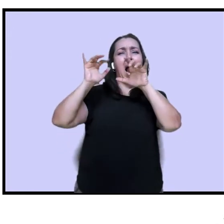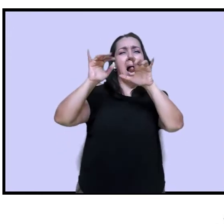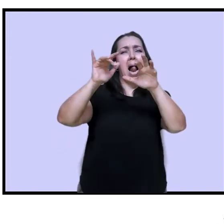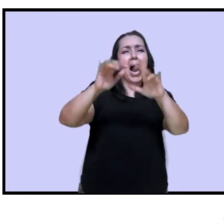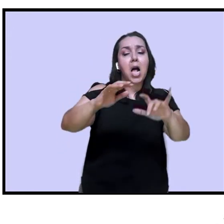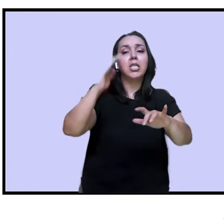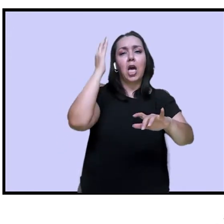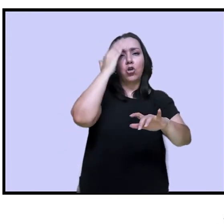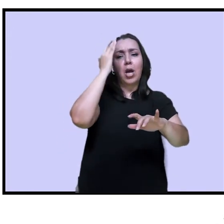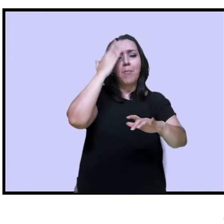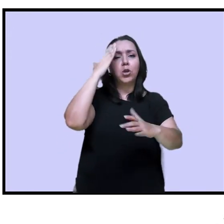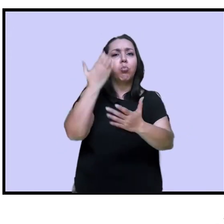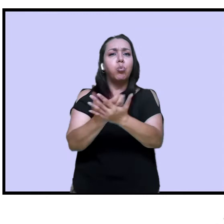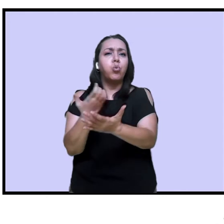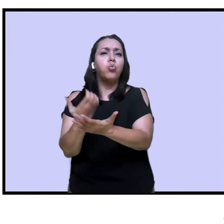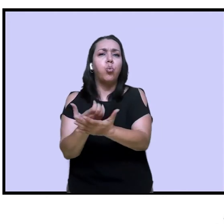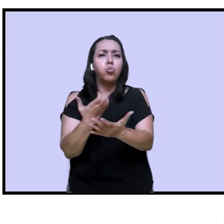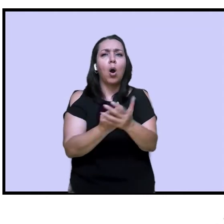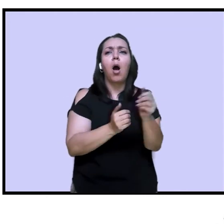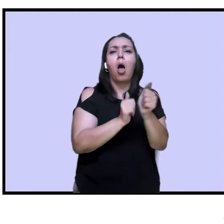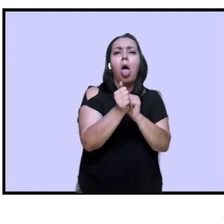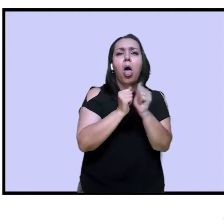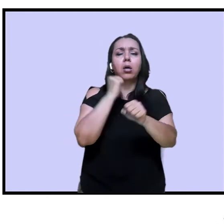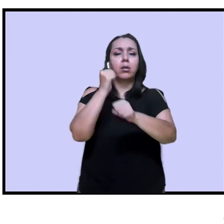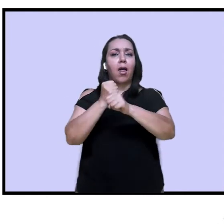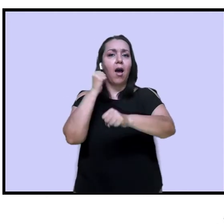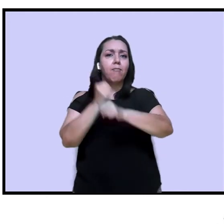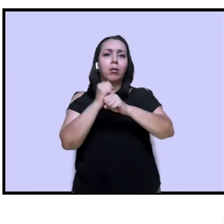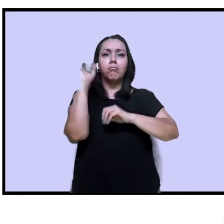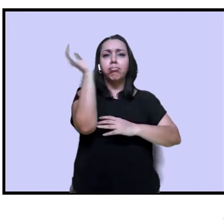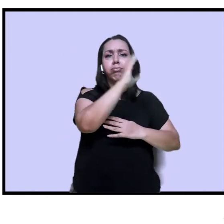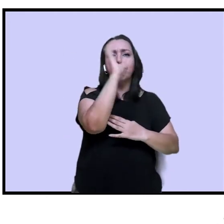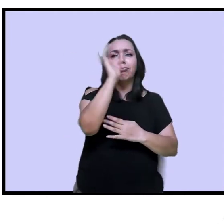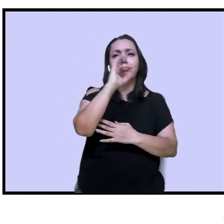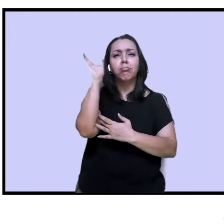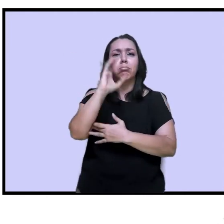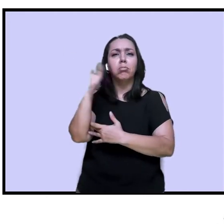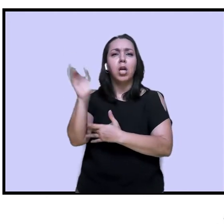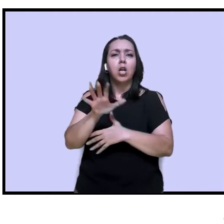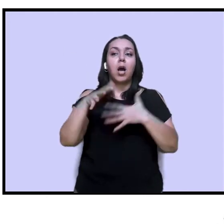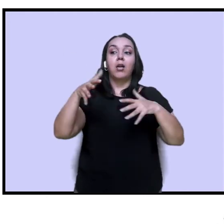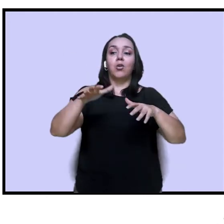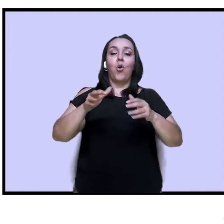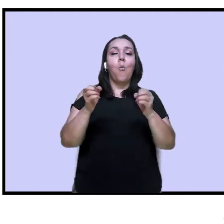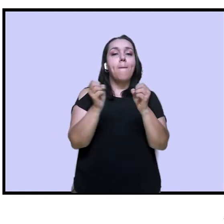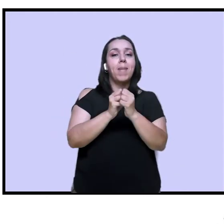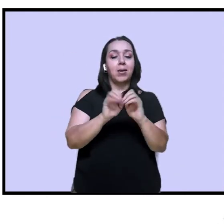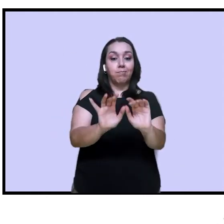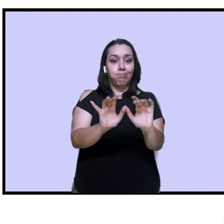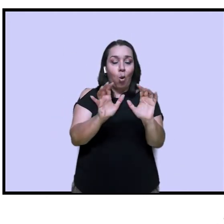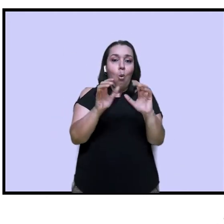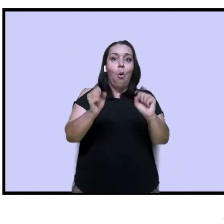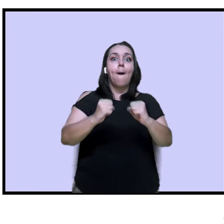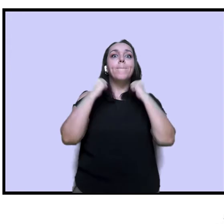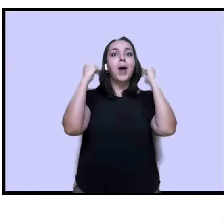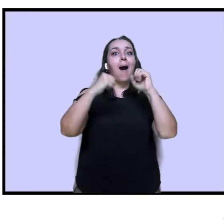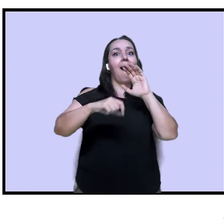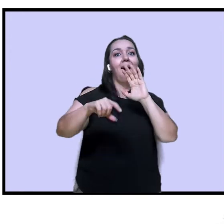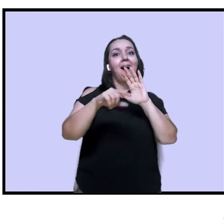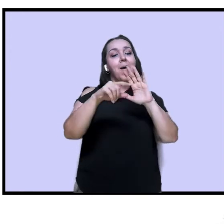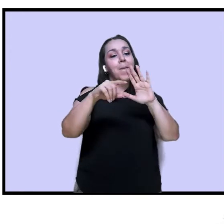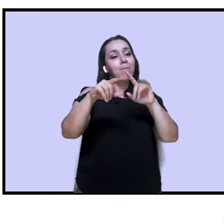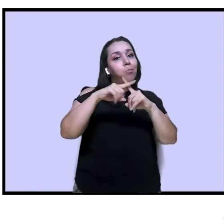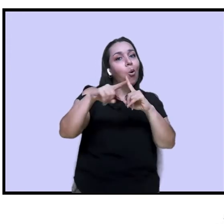migración es un motor para el crecimiento económico y el emprendimiento, ¿verdad?, siempre buscando resaltar lo